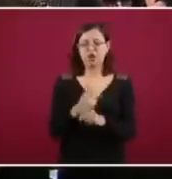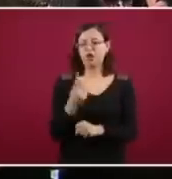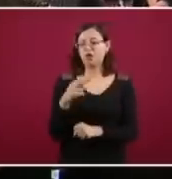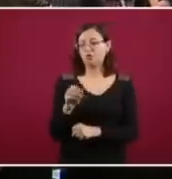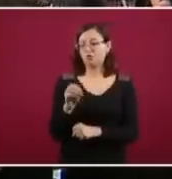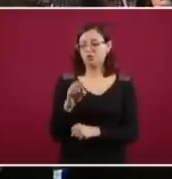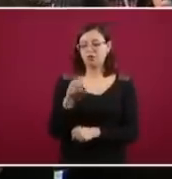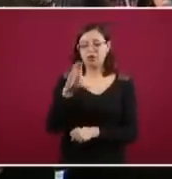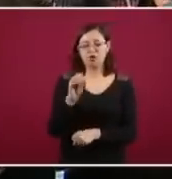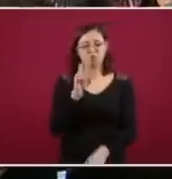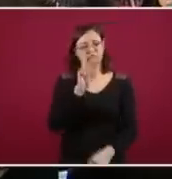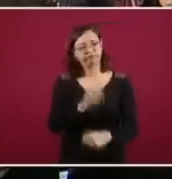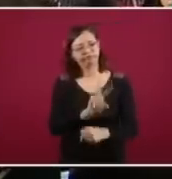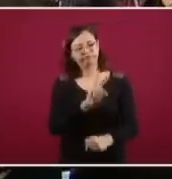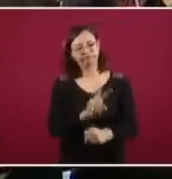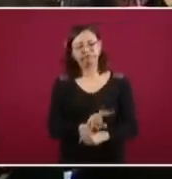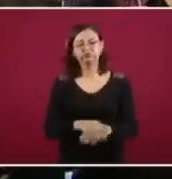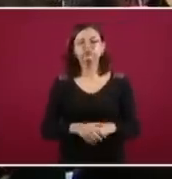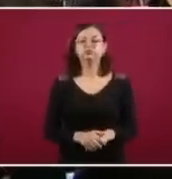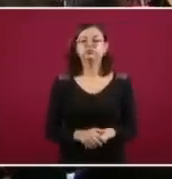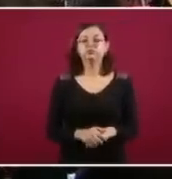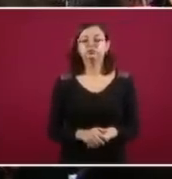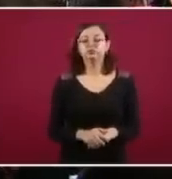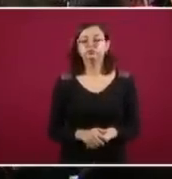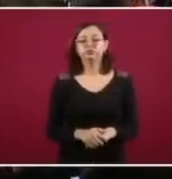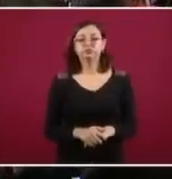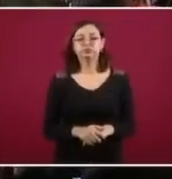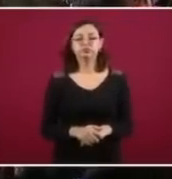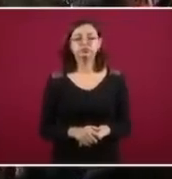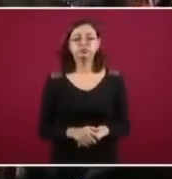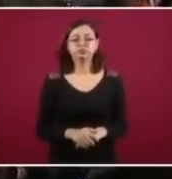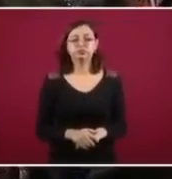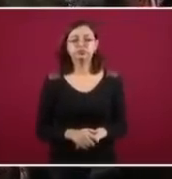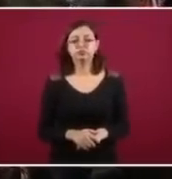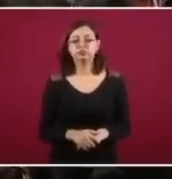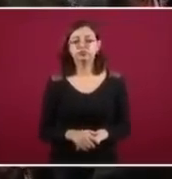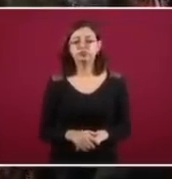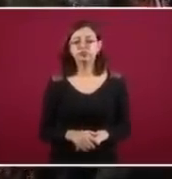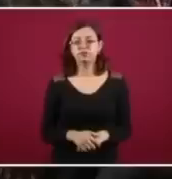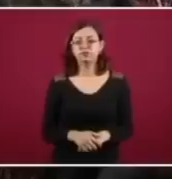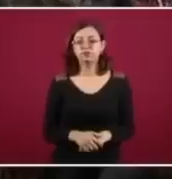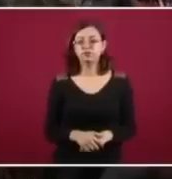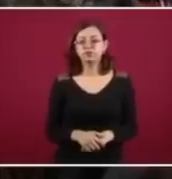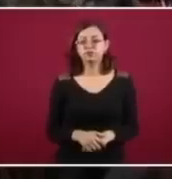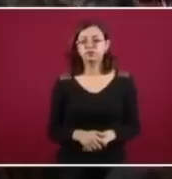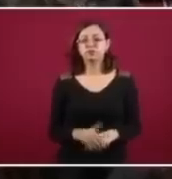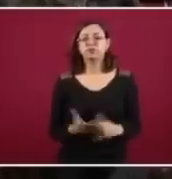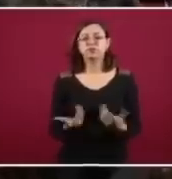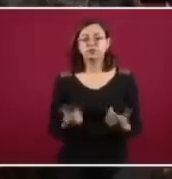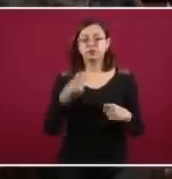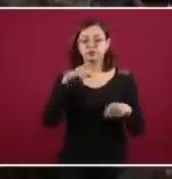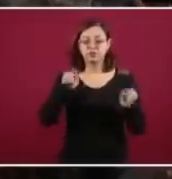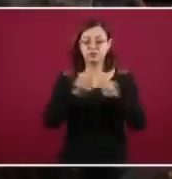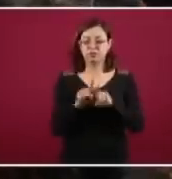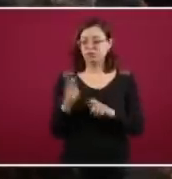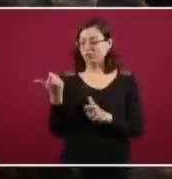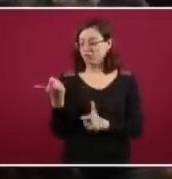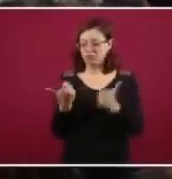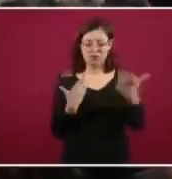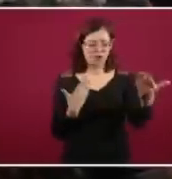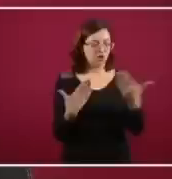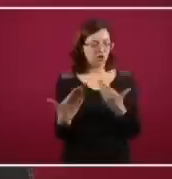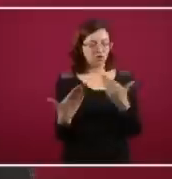Procuraduría. Y el hecho de que puedas tener un margen de comparación de precios de